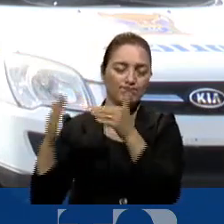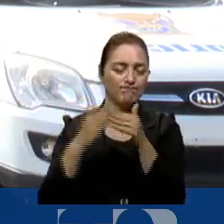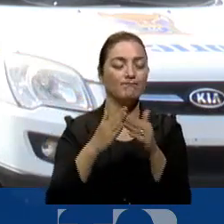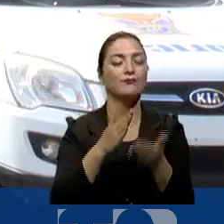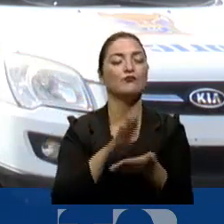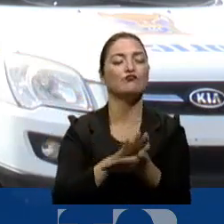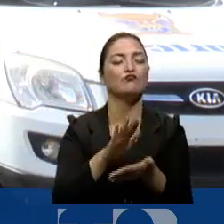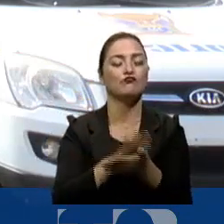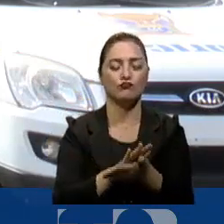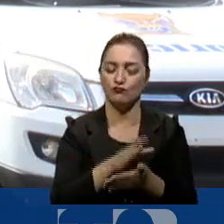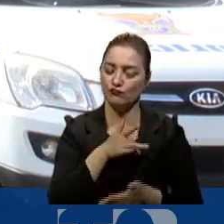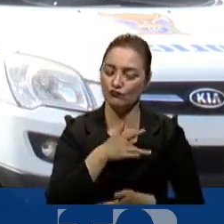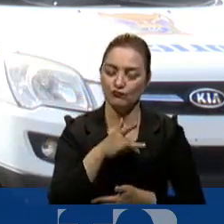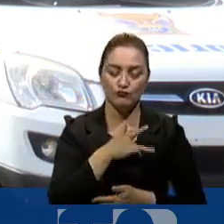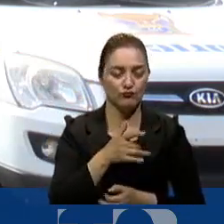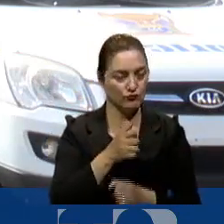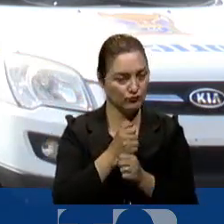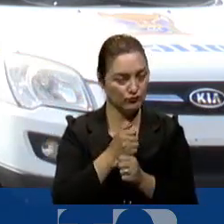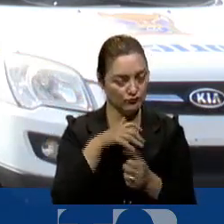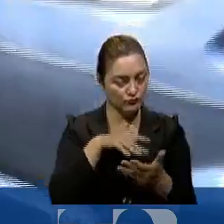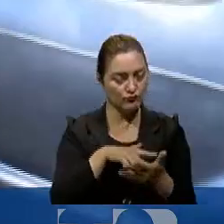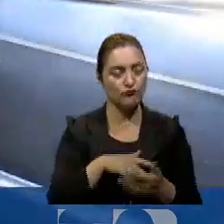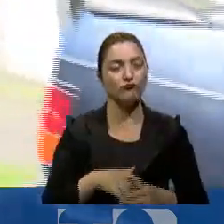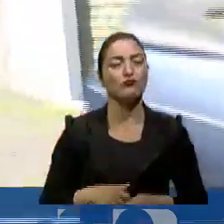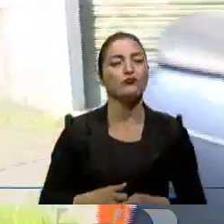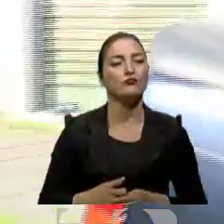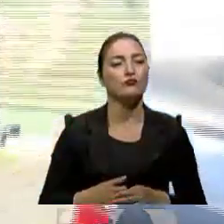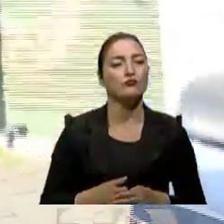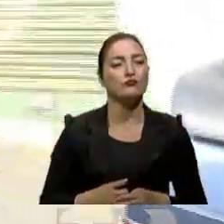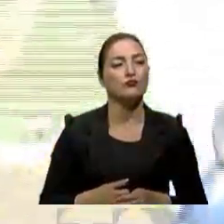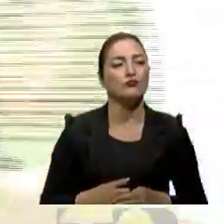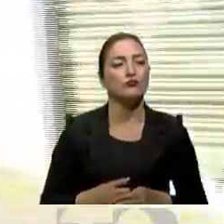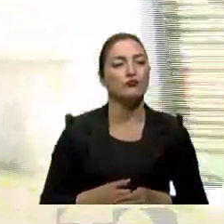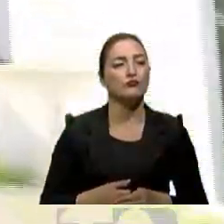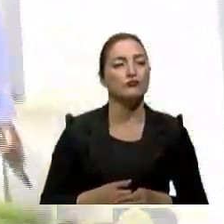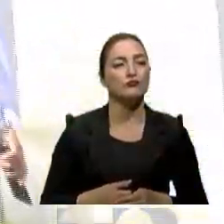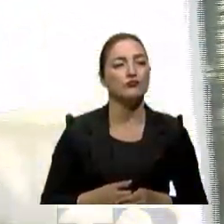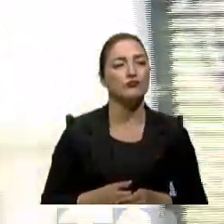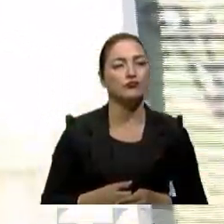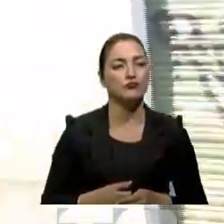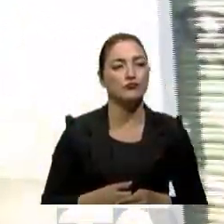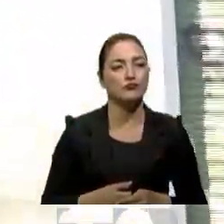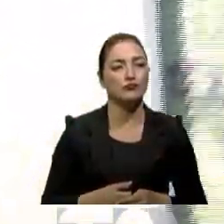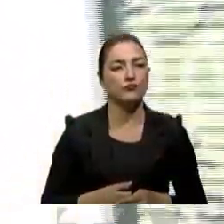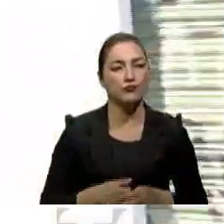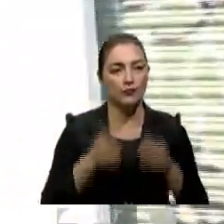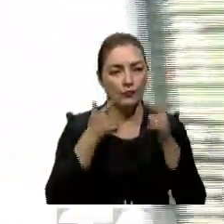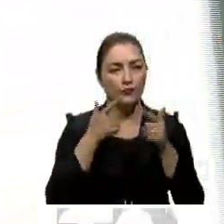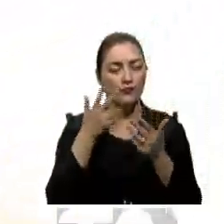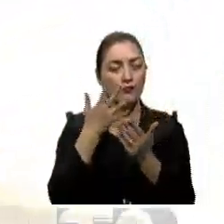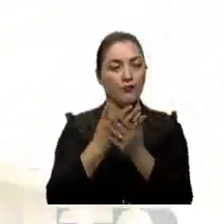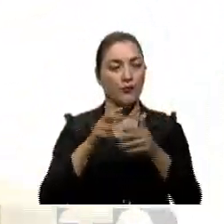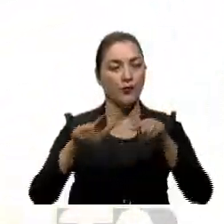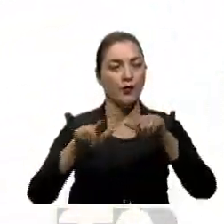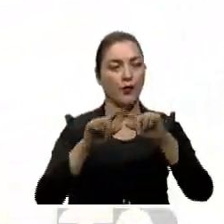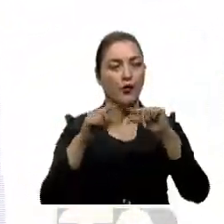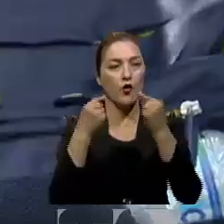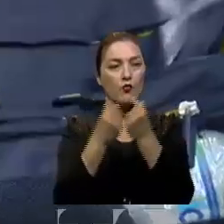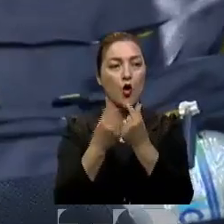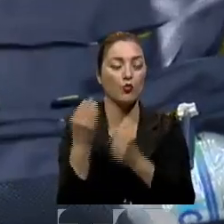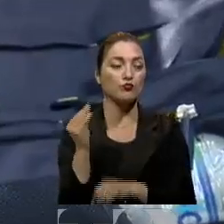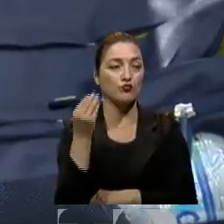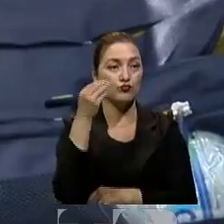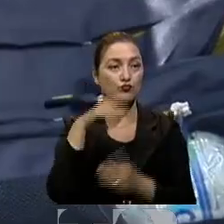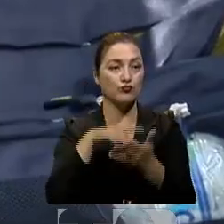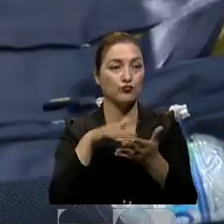sector y también ver por la seguridad de los mismos estudiantes. Mientras realizábamos nuestra cobertura, llegó al sitio un grupo de jóvenes